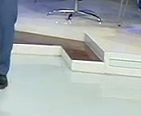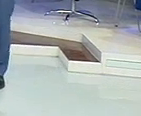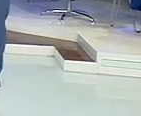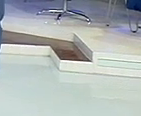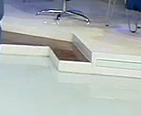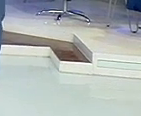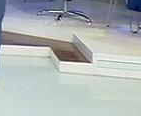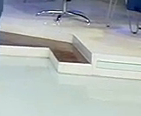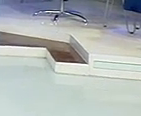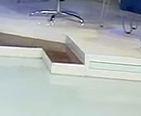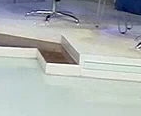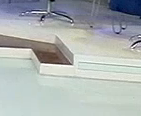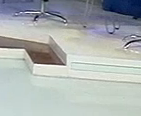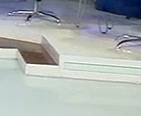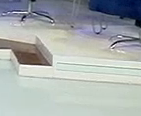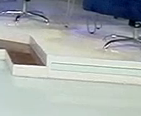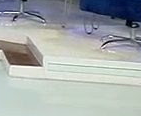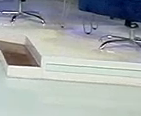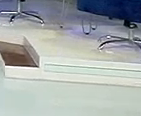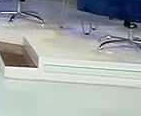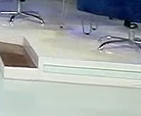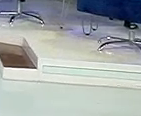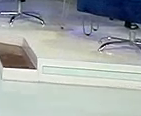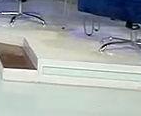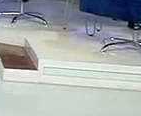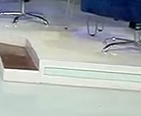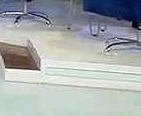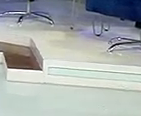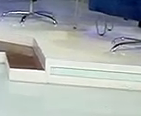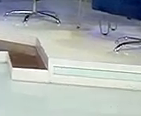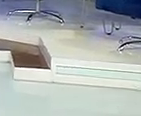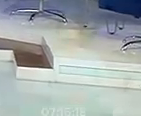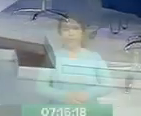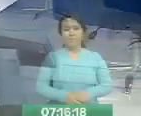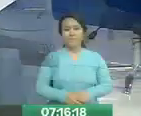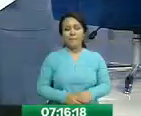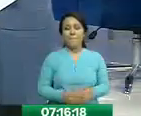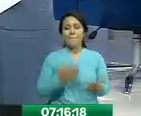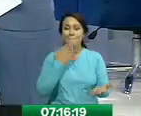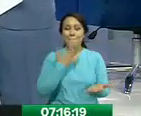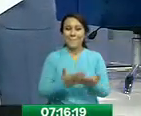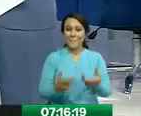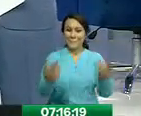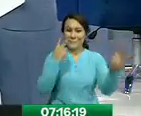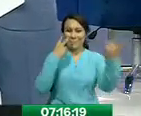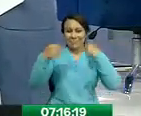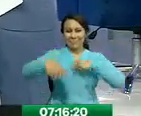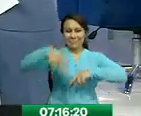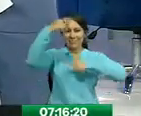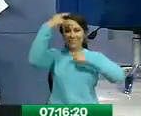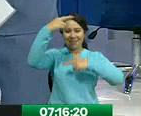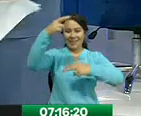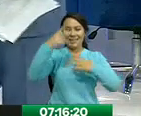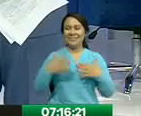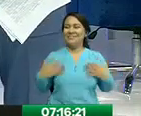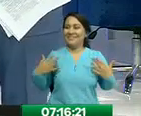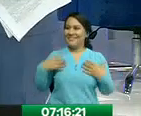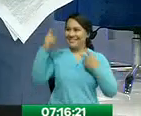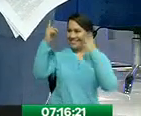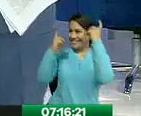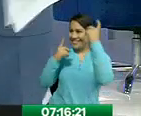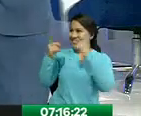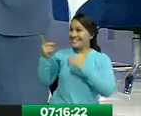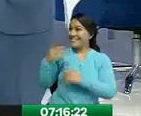¡Eso! 7:16. Gracias por seguir en sintonía de la noticia Primera Emisión. Oiga, me lo veo muy